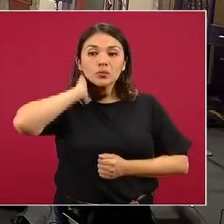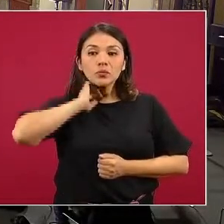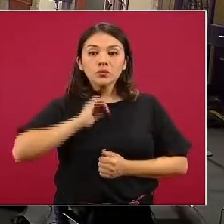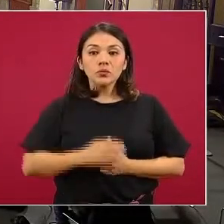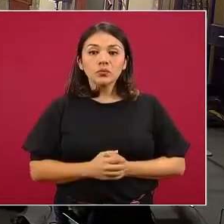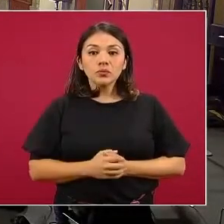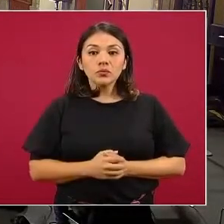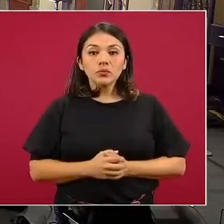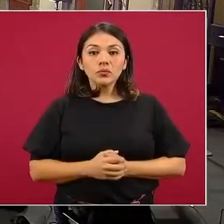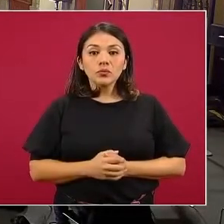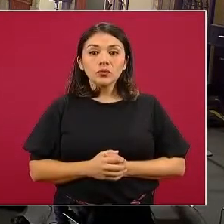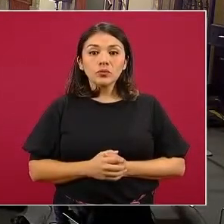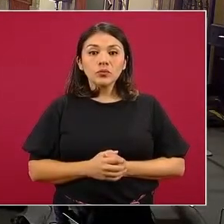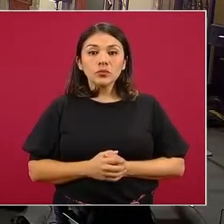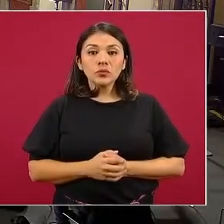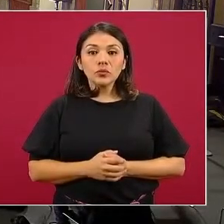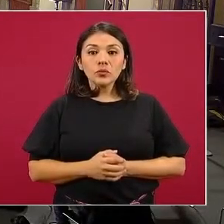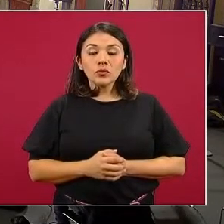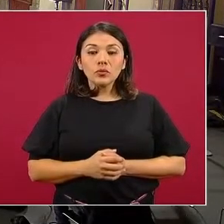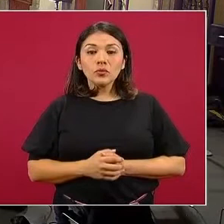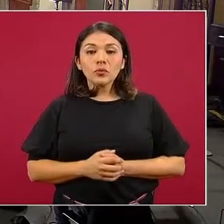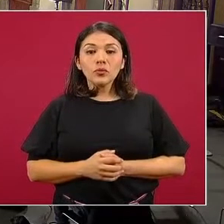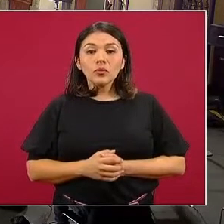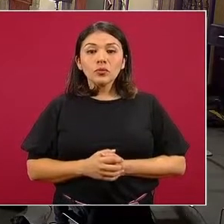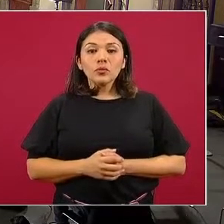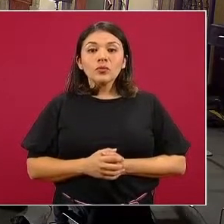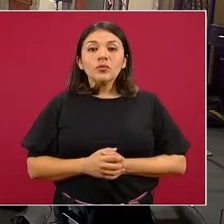Doctora Evalinda Barrón, por favor.